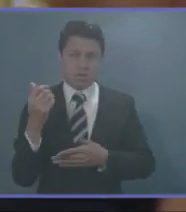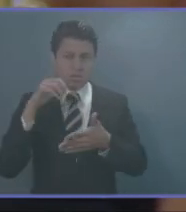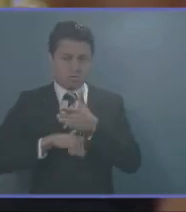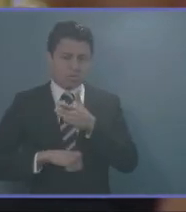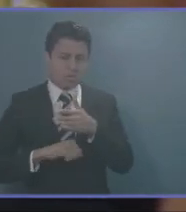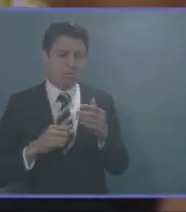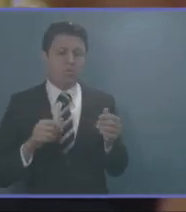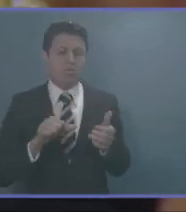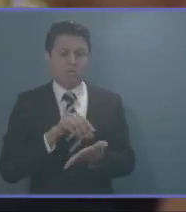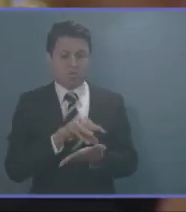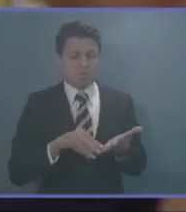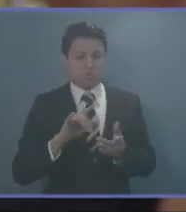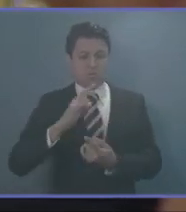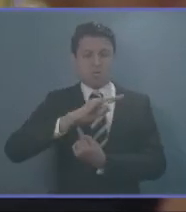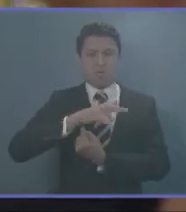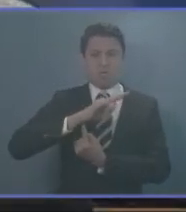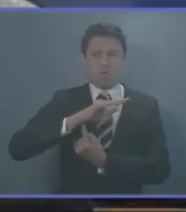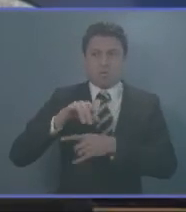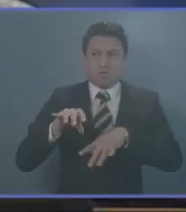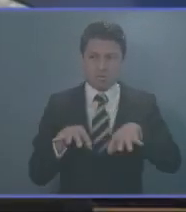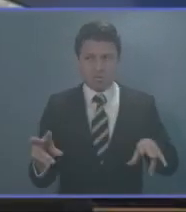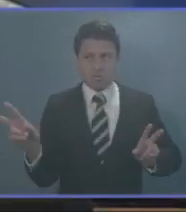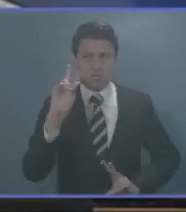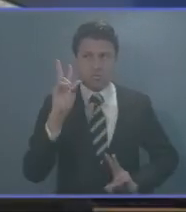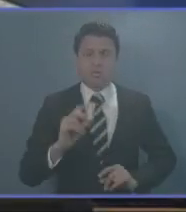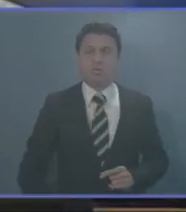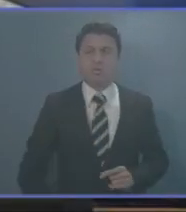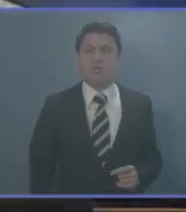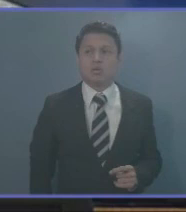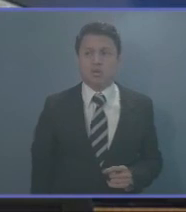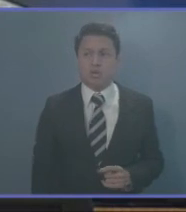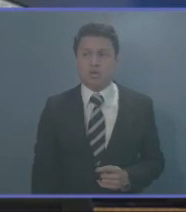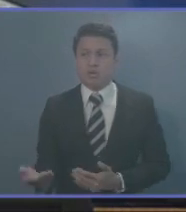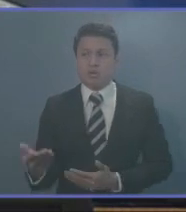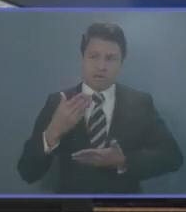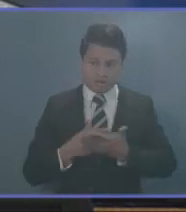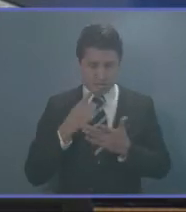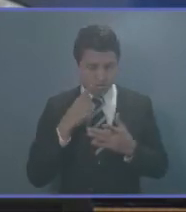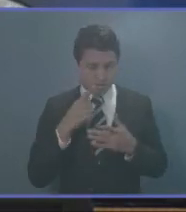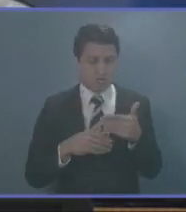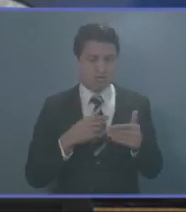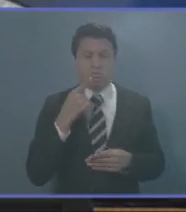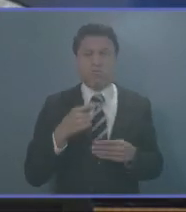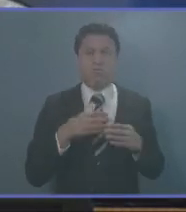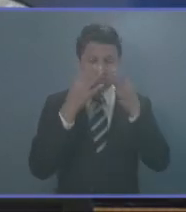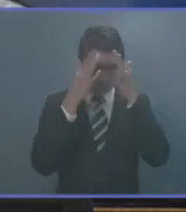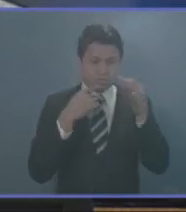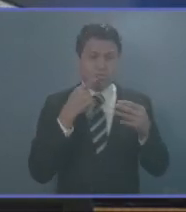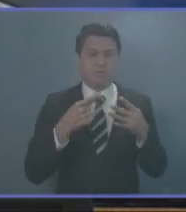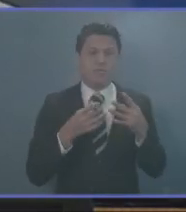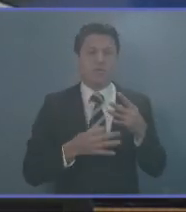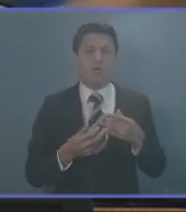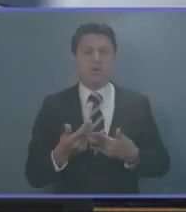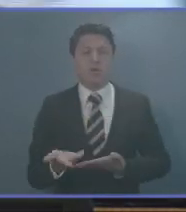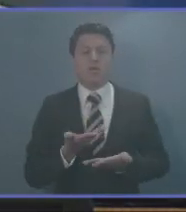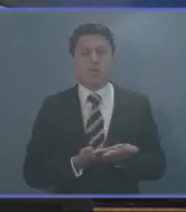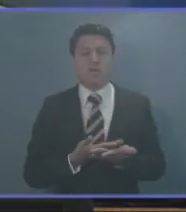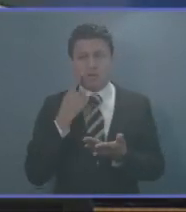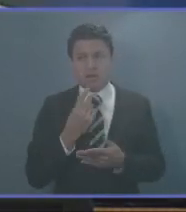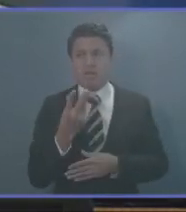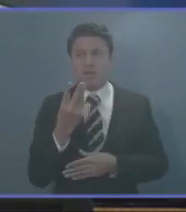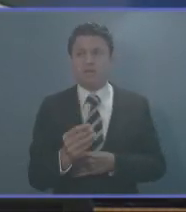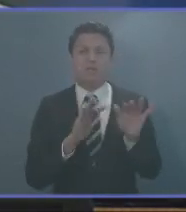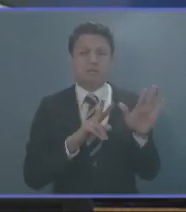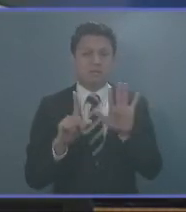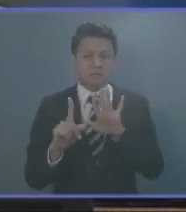de Ilopango, departamento de San Salvador, la cual fue emitida por decreto legislativo número 259 de fecha